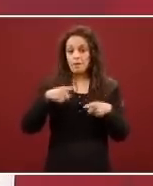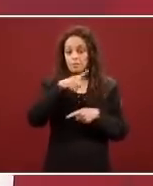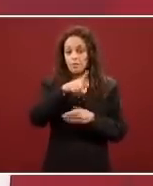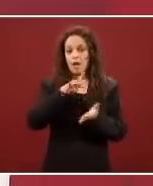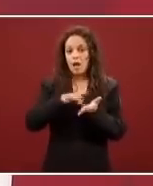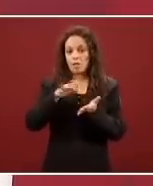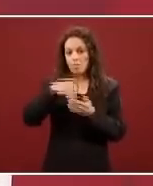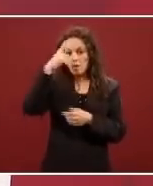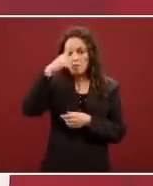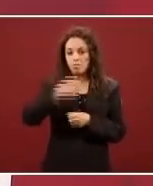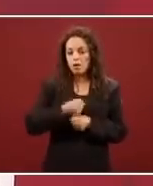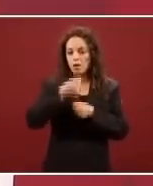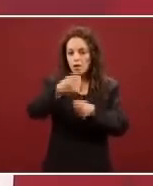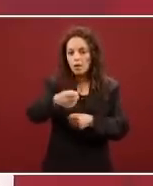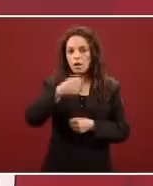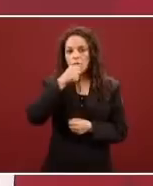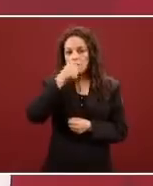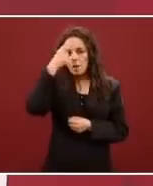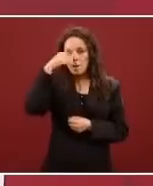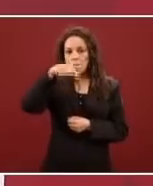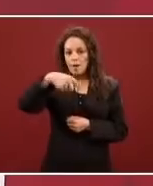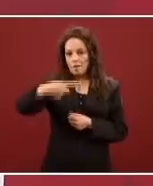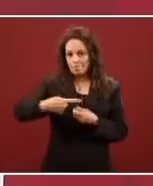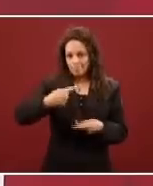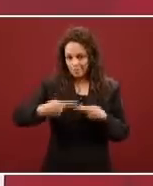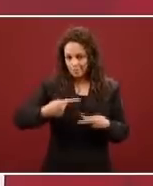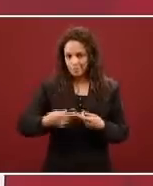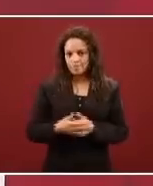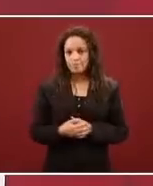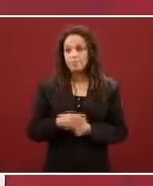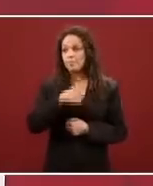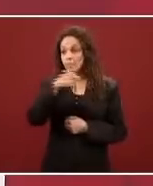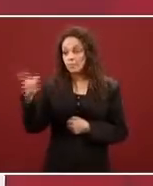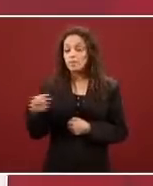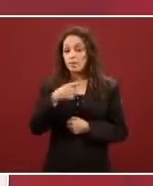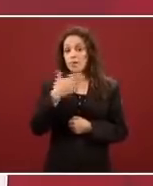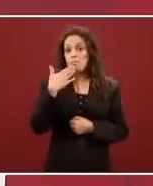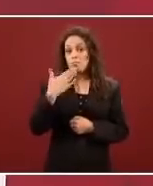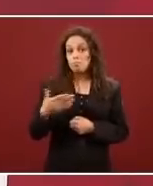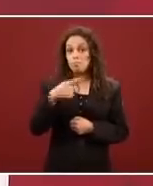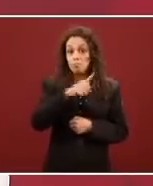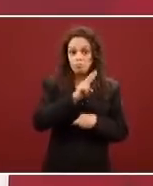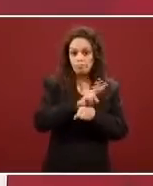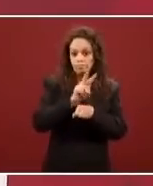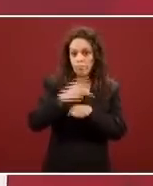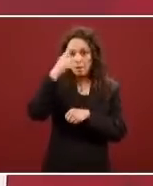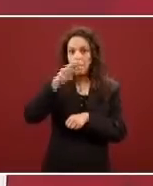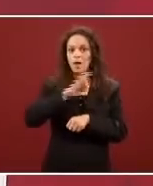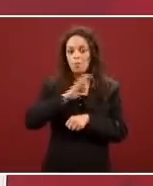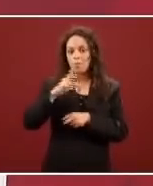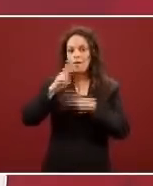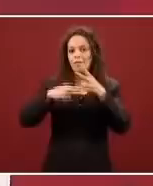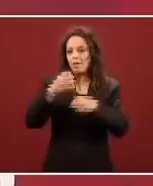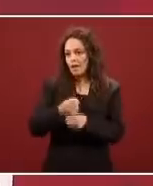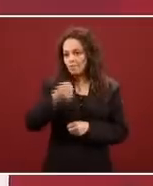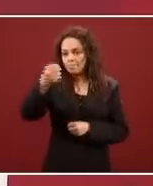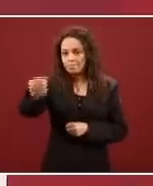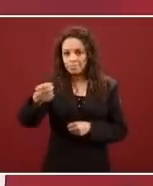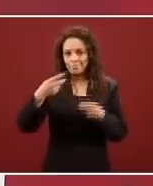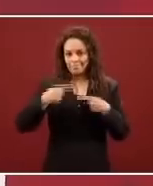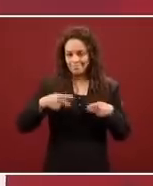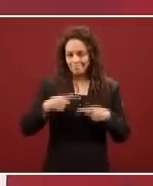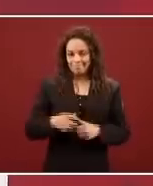micrófono para las preguntas estarán atentas para poderlo dar. Y bueno,